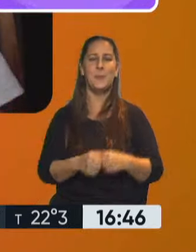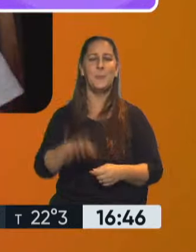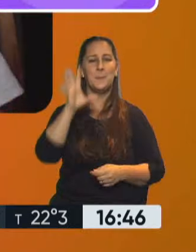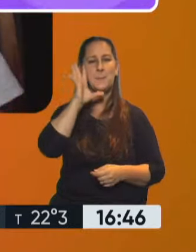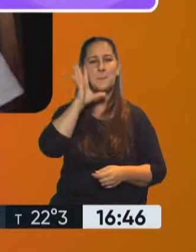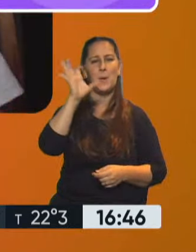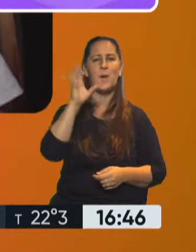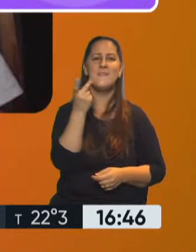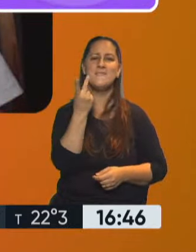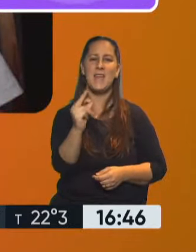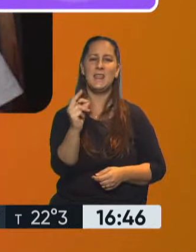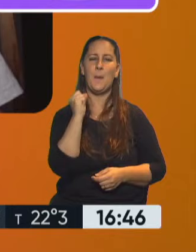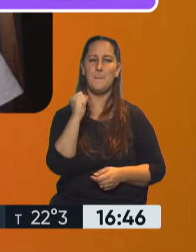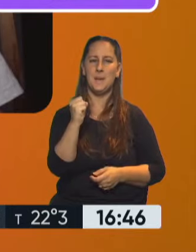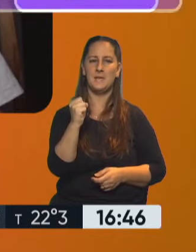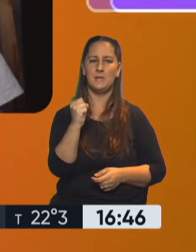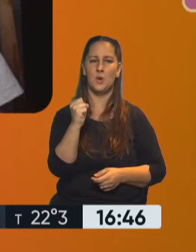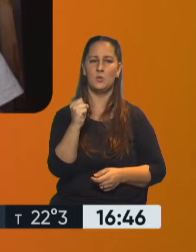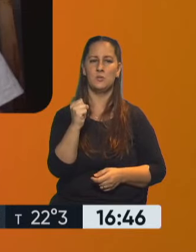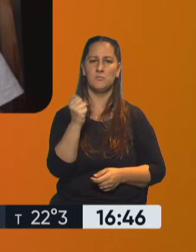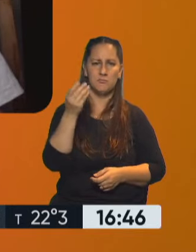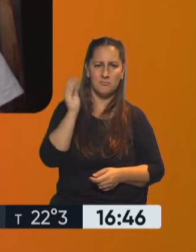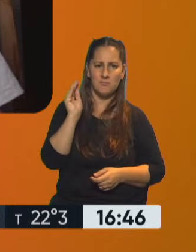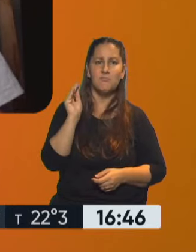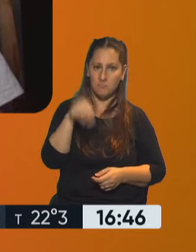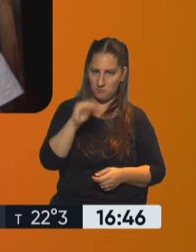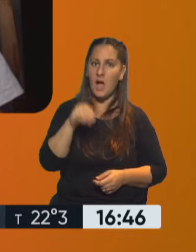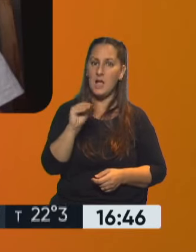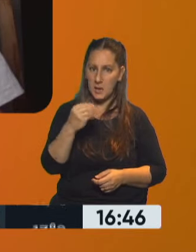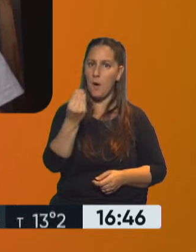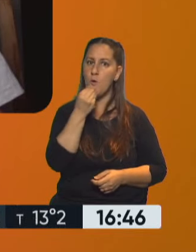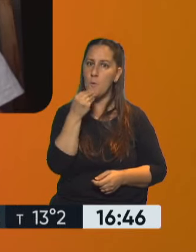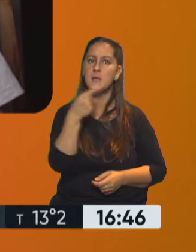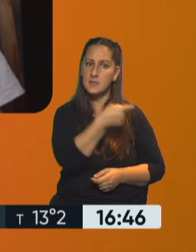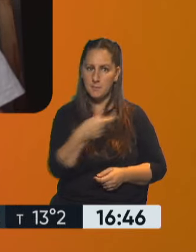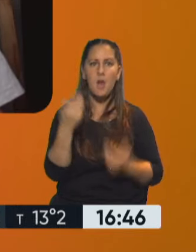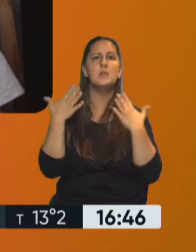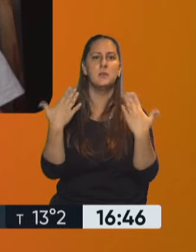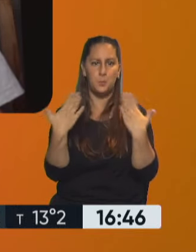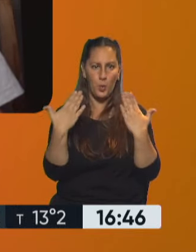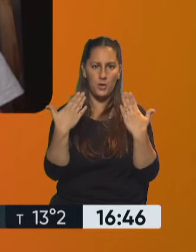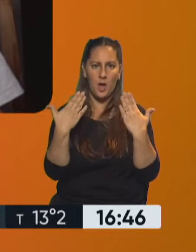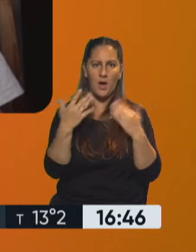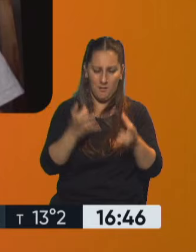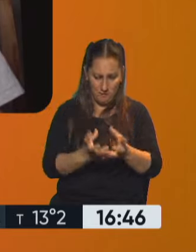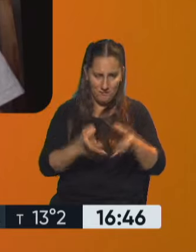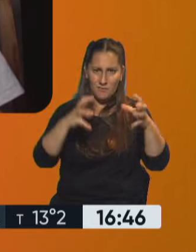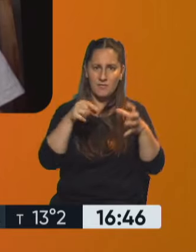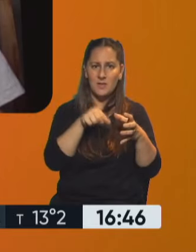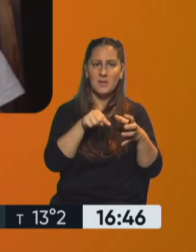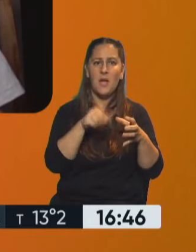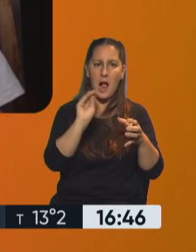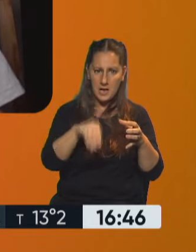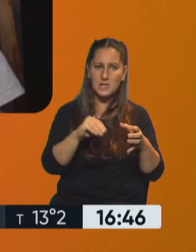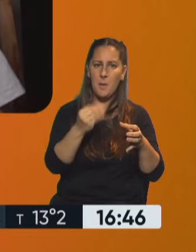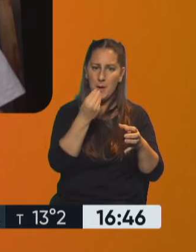me pagaban 20 pesos. Pero vos sabés que nos alcanzaba para comer en la semana eso. Claro. Un bombito que vendía, un bombito chiquito. Y